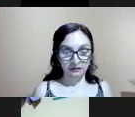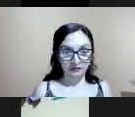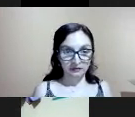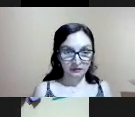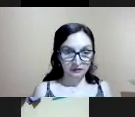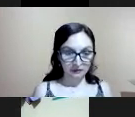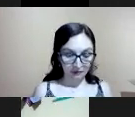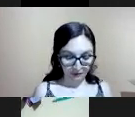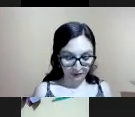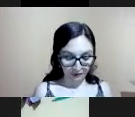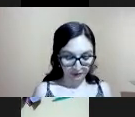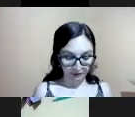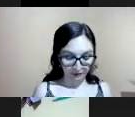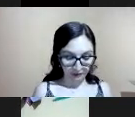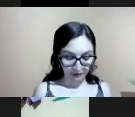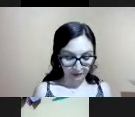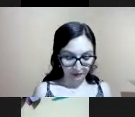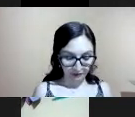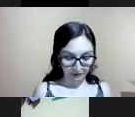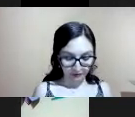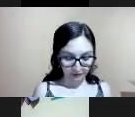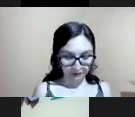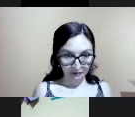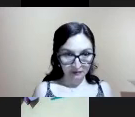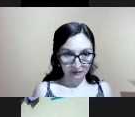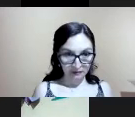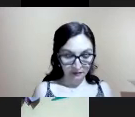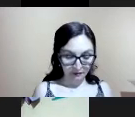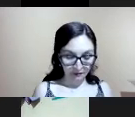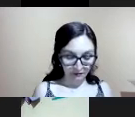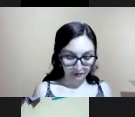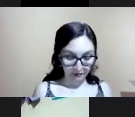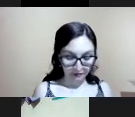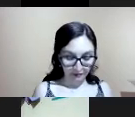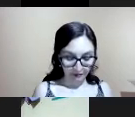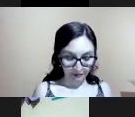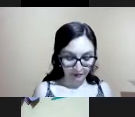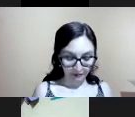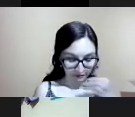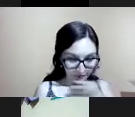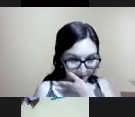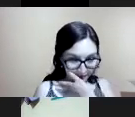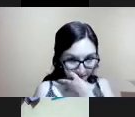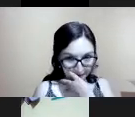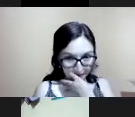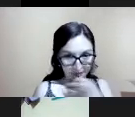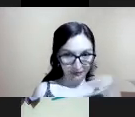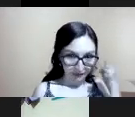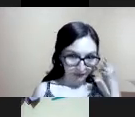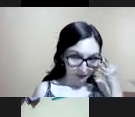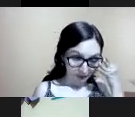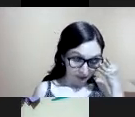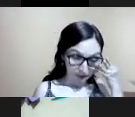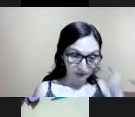incluso nebulizándoles, poniéndole oxígeno o algún medicamento, se le puede trabajar suavemente en el gimnasio terapéutico, ¿no?